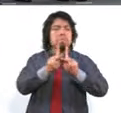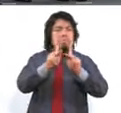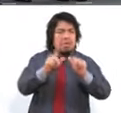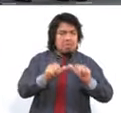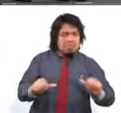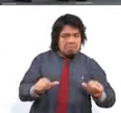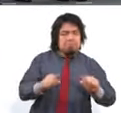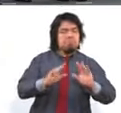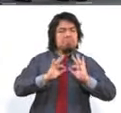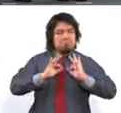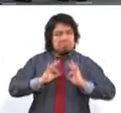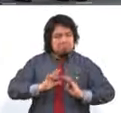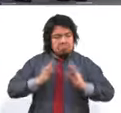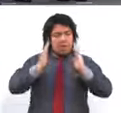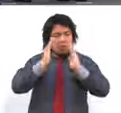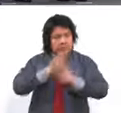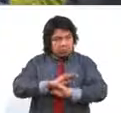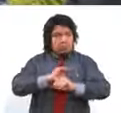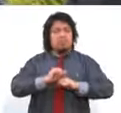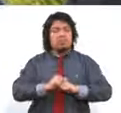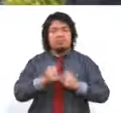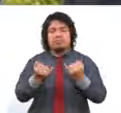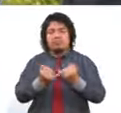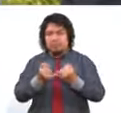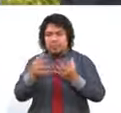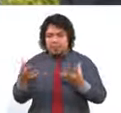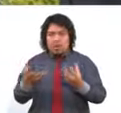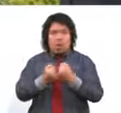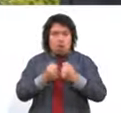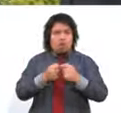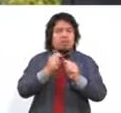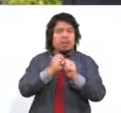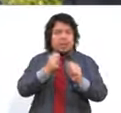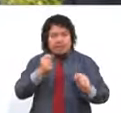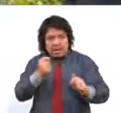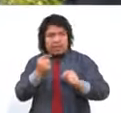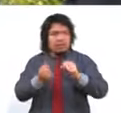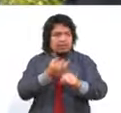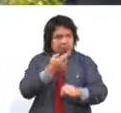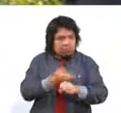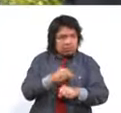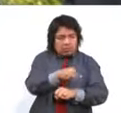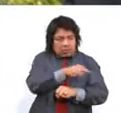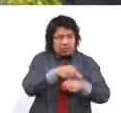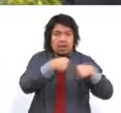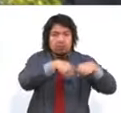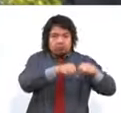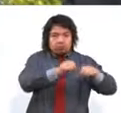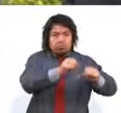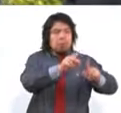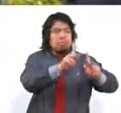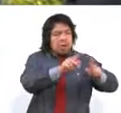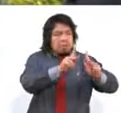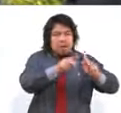de la Subsecretaría de Operación Policial, por parte de la Subsecretaría de Tránsito, platicaron con varios de los participantes, no